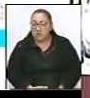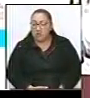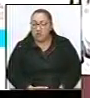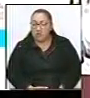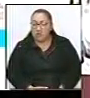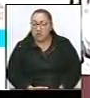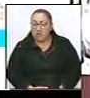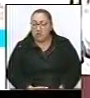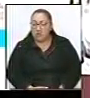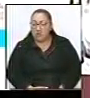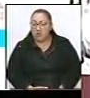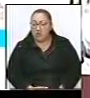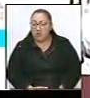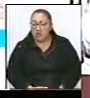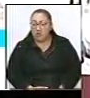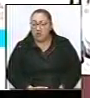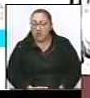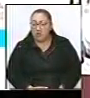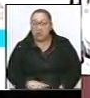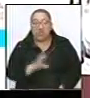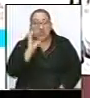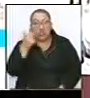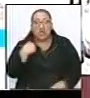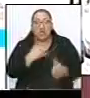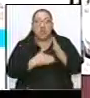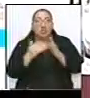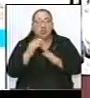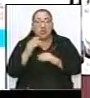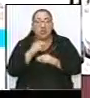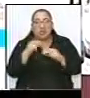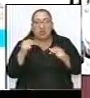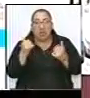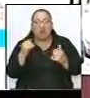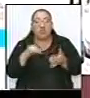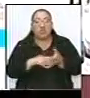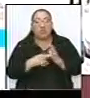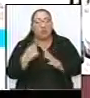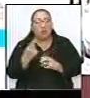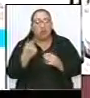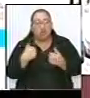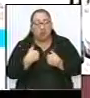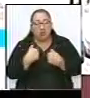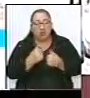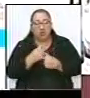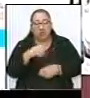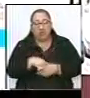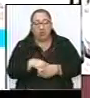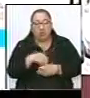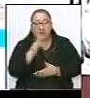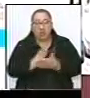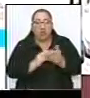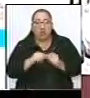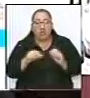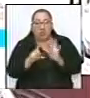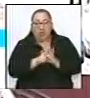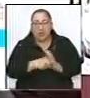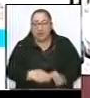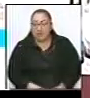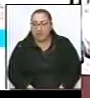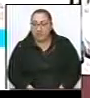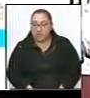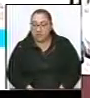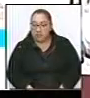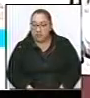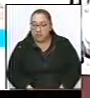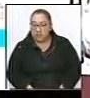que se tendría que subir esa valla. En la actualidad se tiene únicamente con el voto de la mitad del número legal. Y el